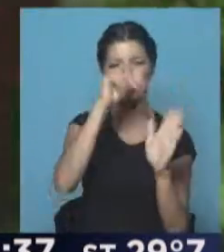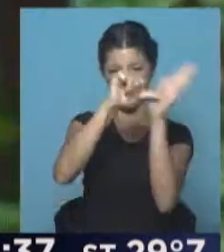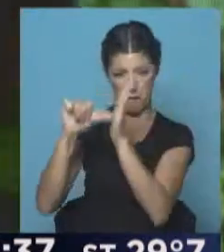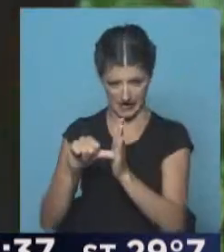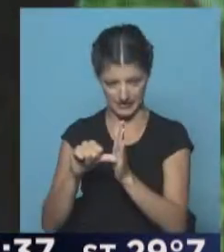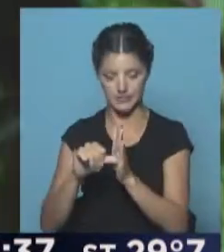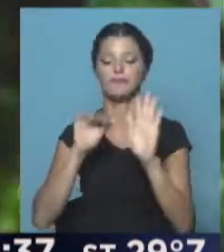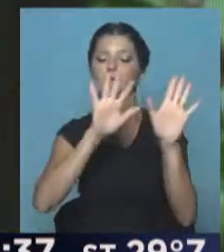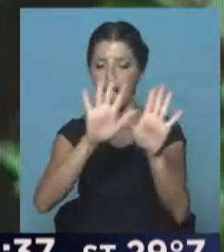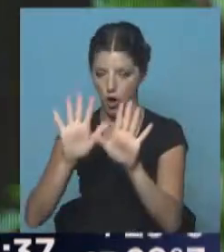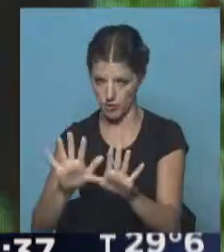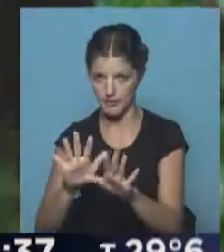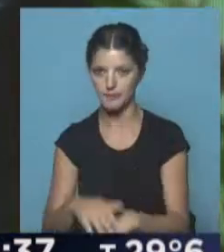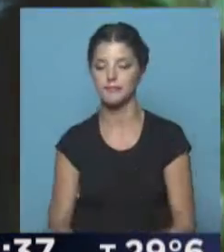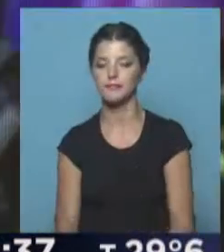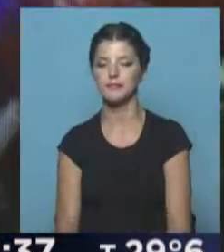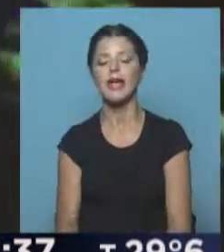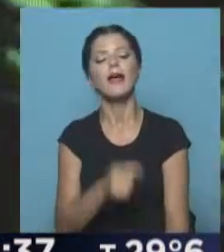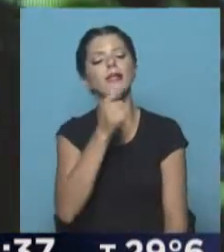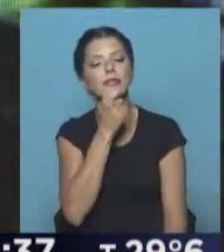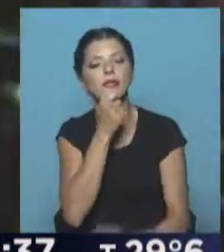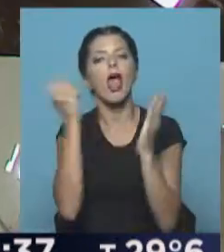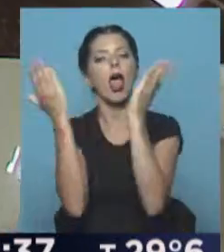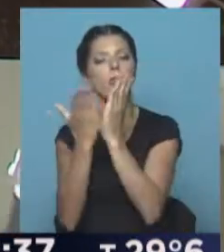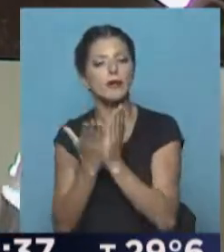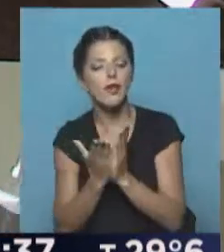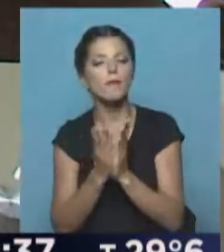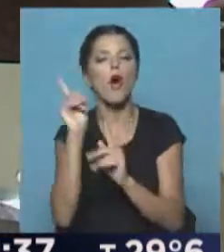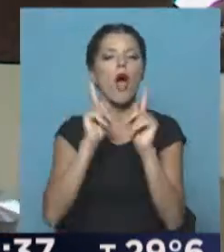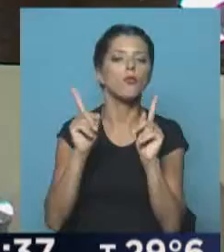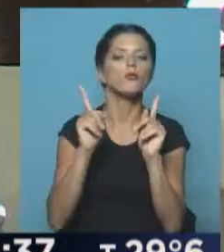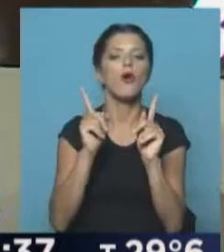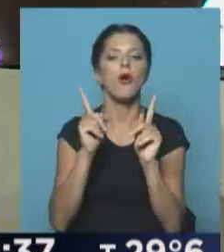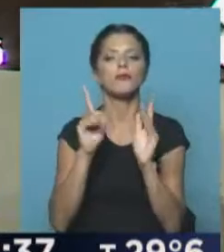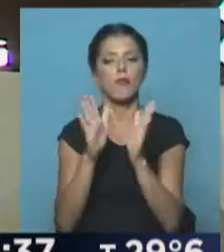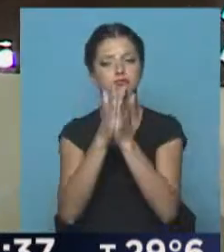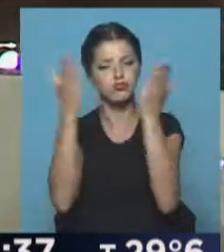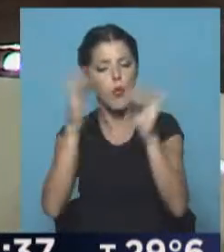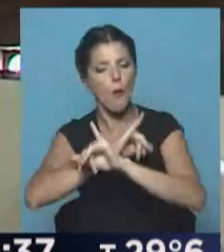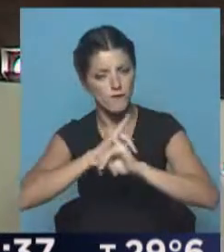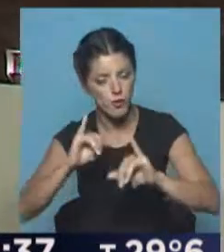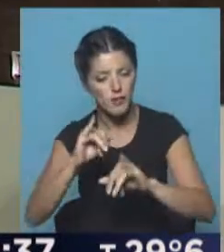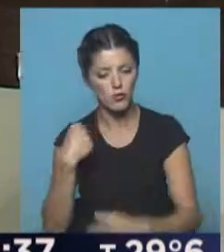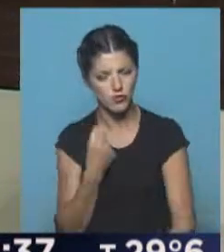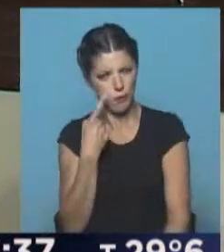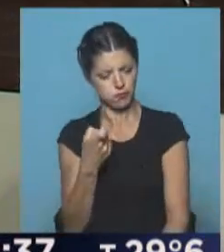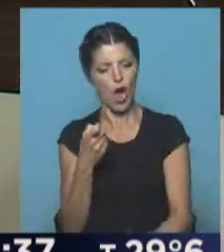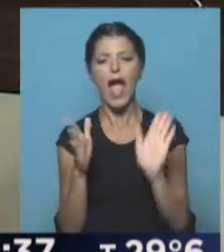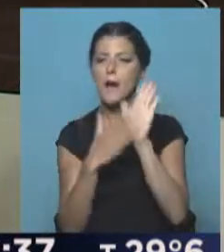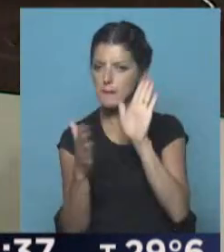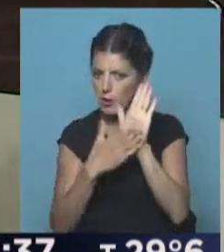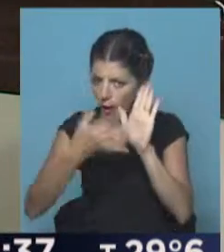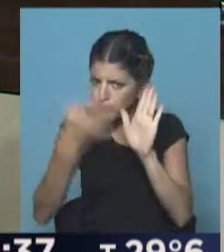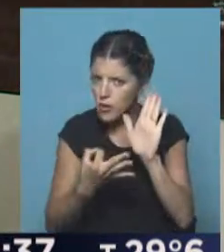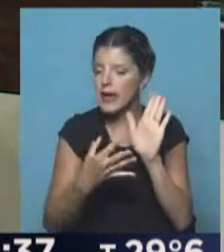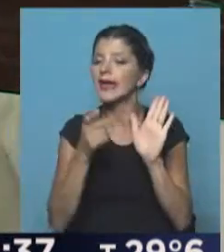sucesivamente. Ahora, Raúl, si uno lee determinada bibliografía, ve que hay pruebas, experimentos concretos en donde